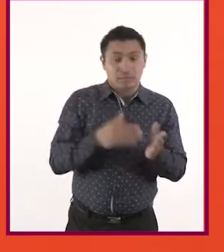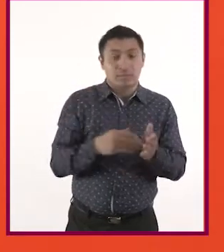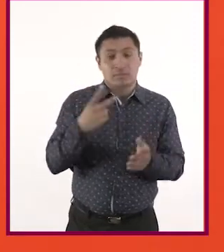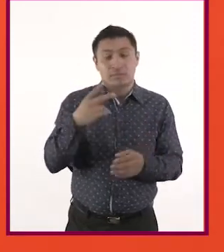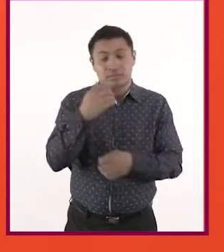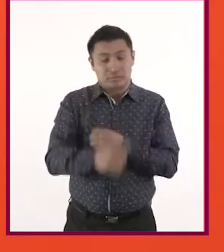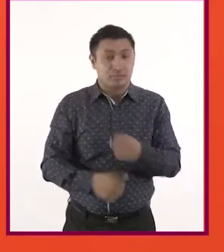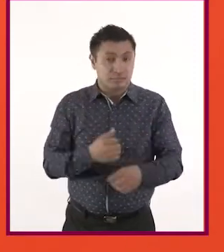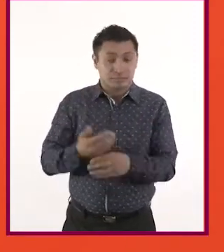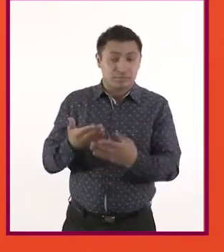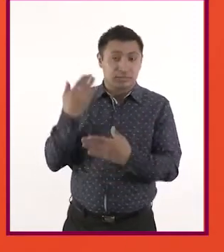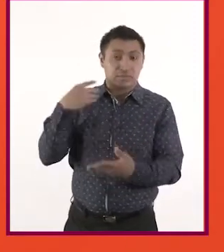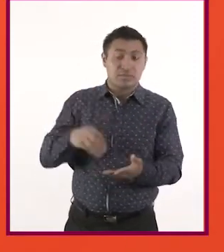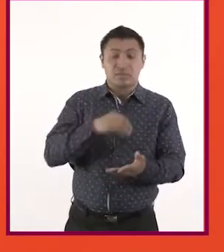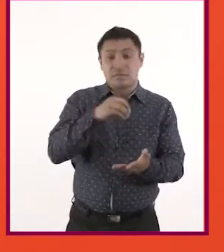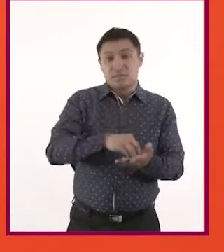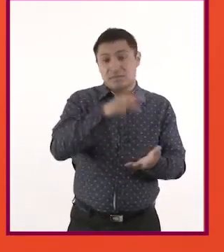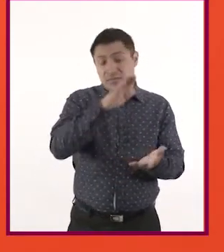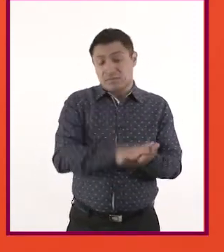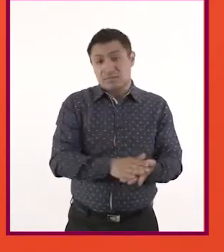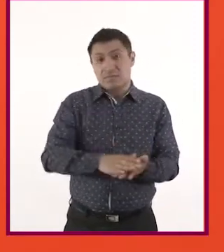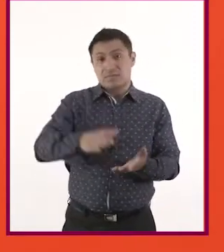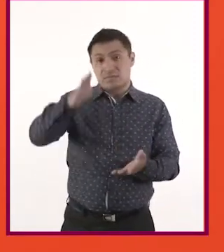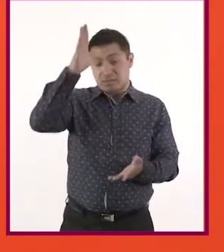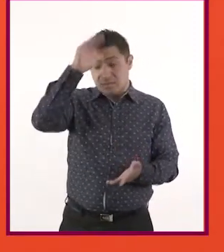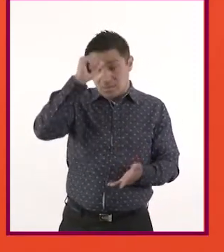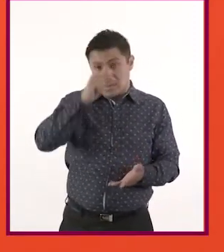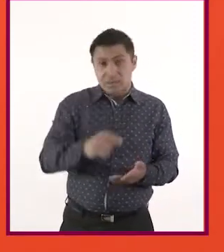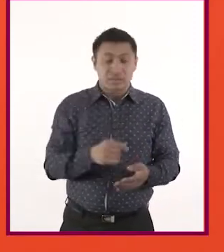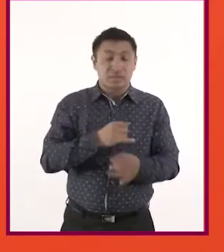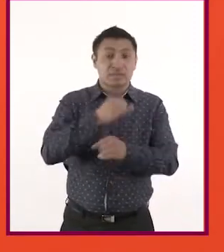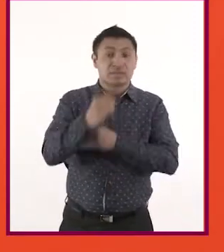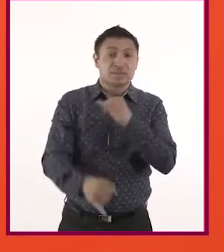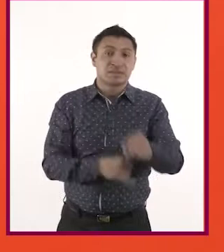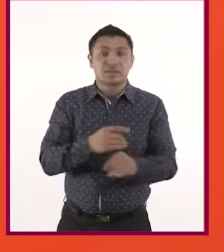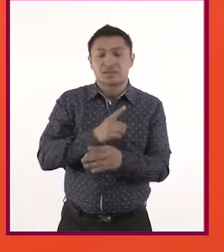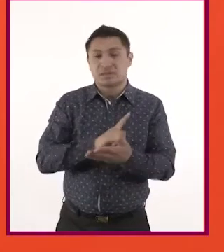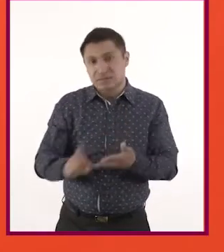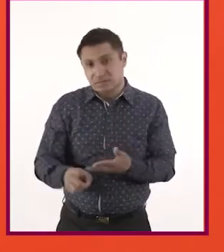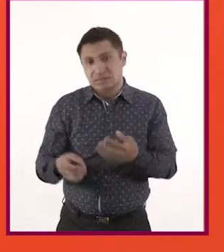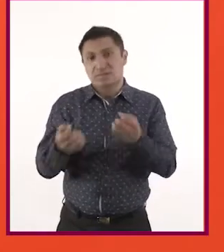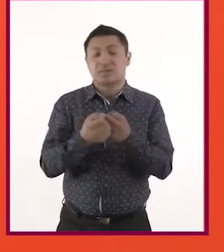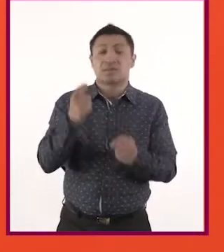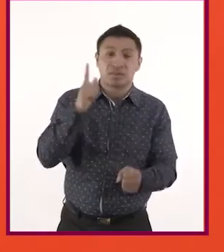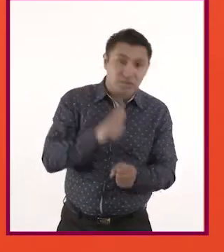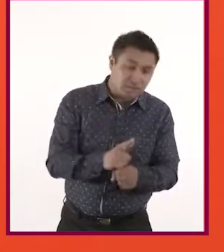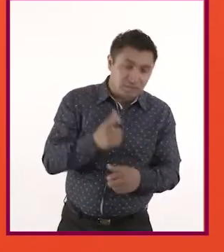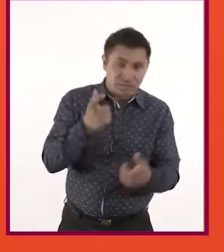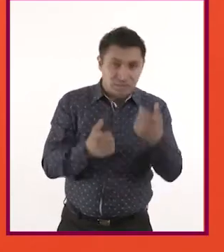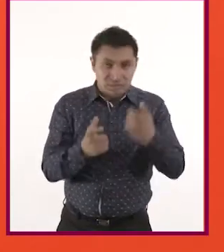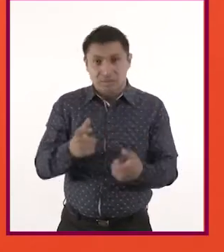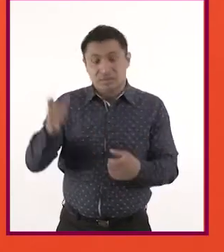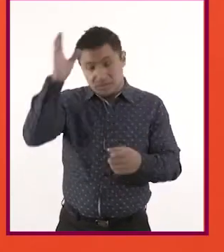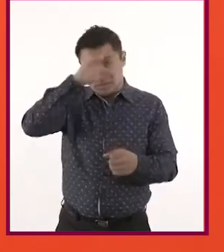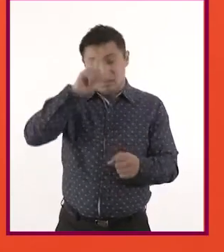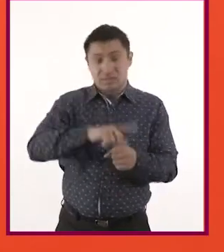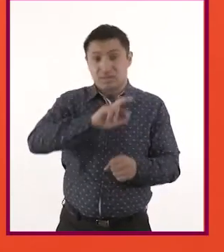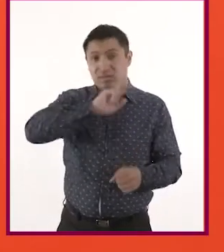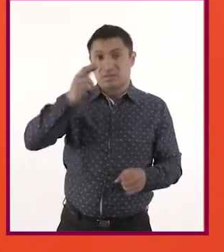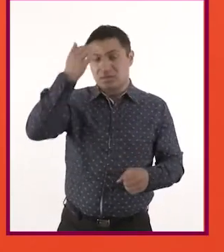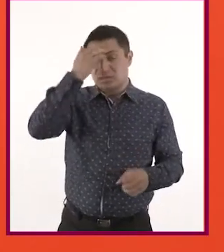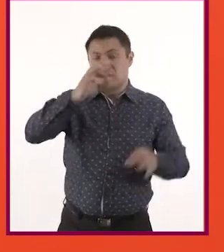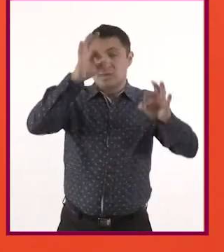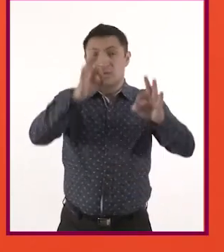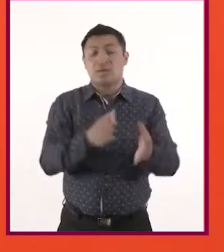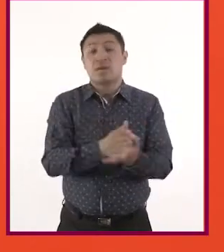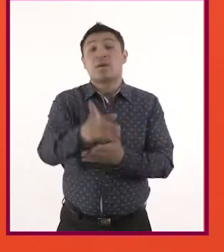el Pacto Internacional de Derechos Económicos, Sociales y Culturales reconoció por primera vez de forma explícita el acceso al